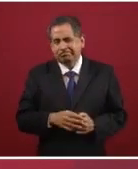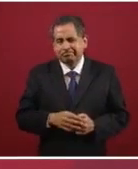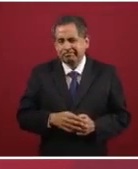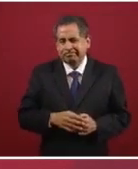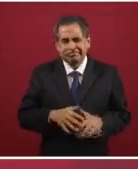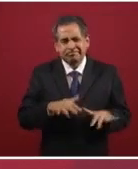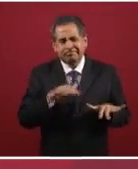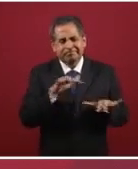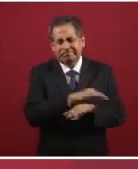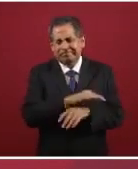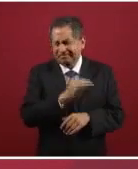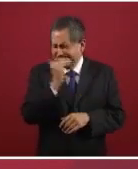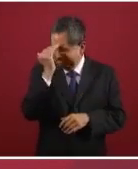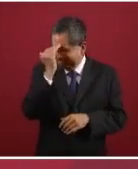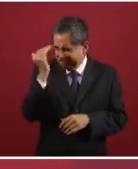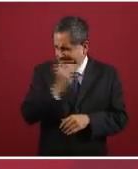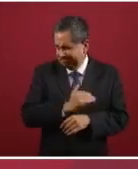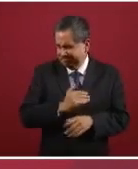nefasta.